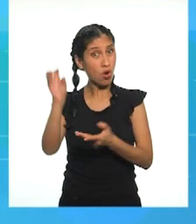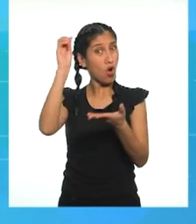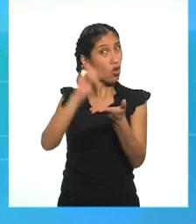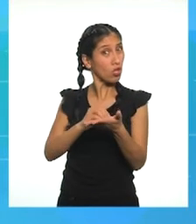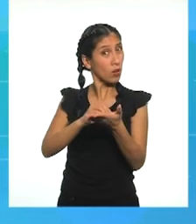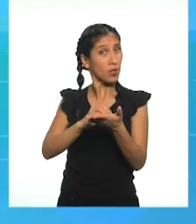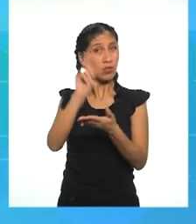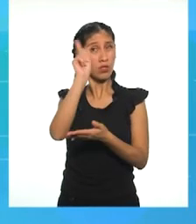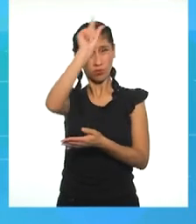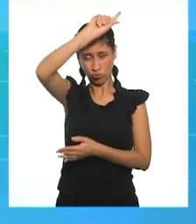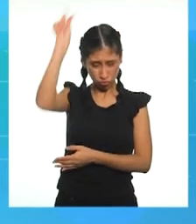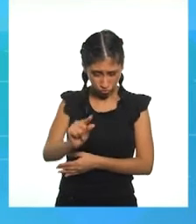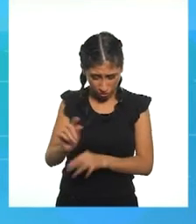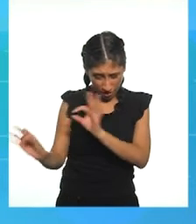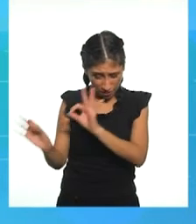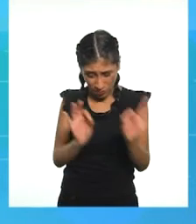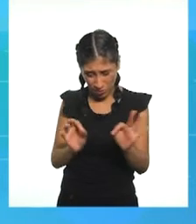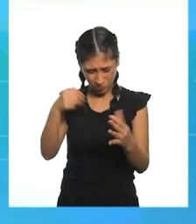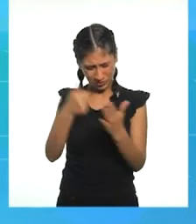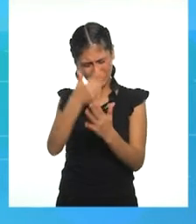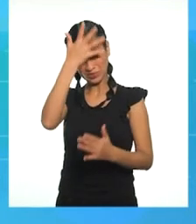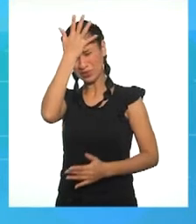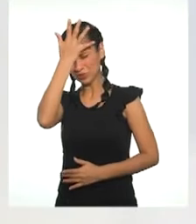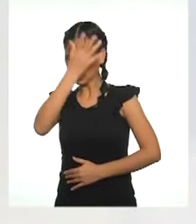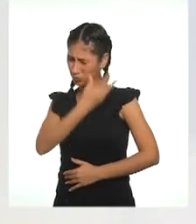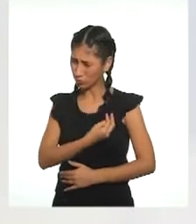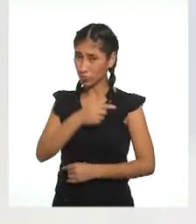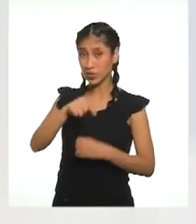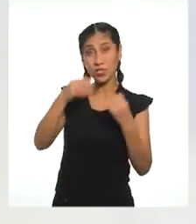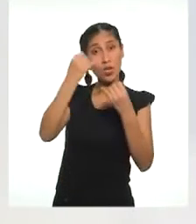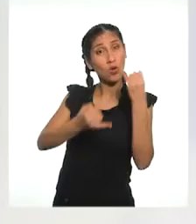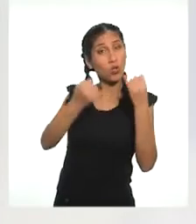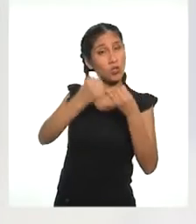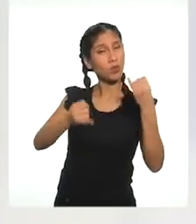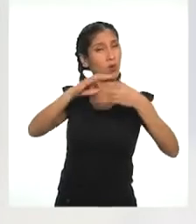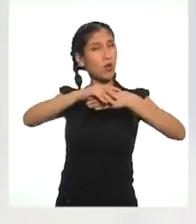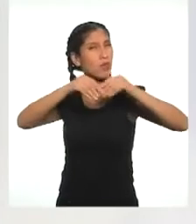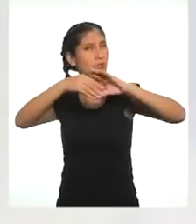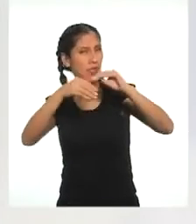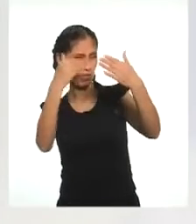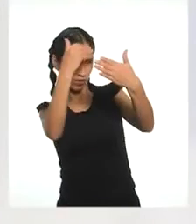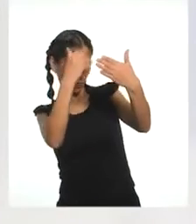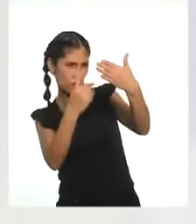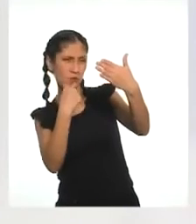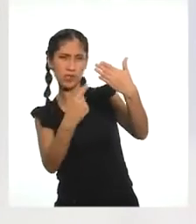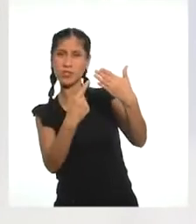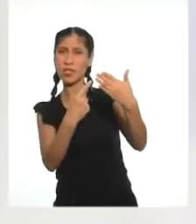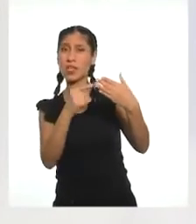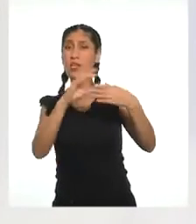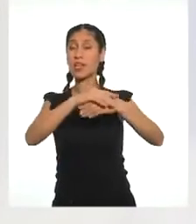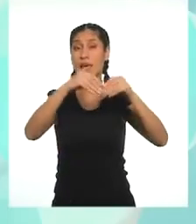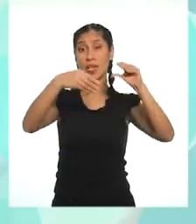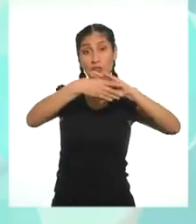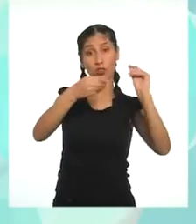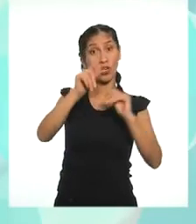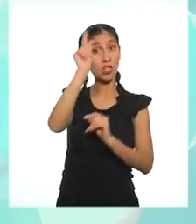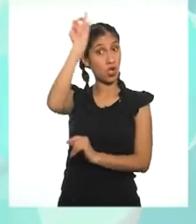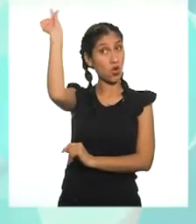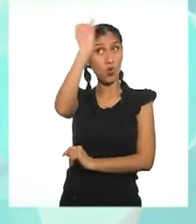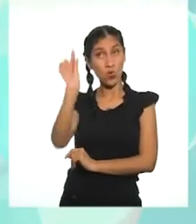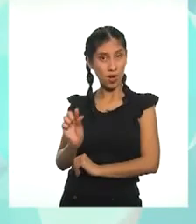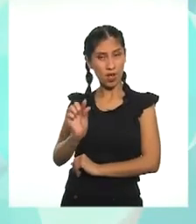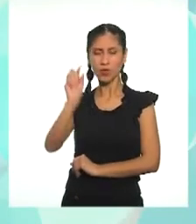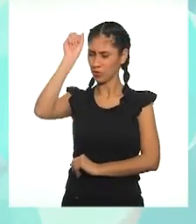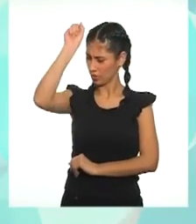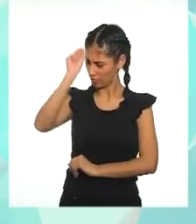se deprimió mucho. Este último texto nos cuenta de manera breve la historia de un rayo. Así